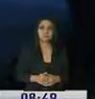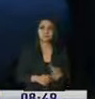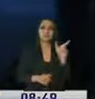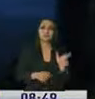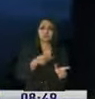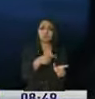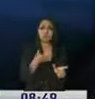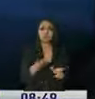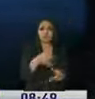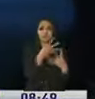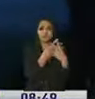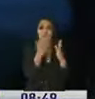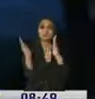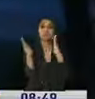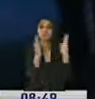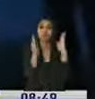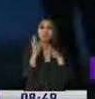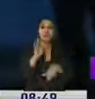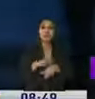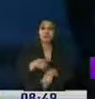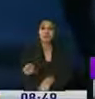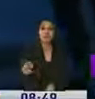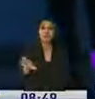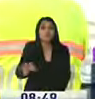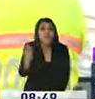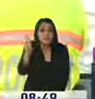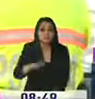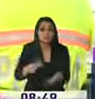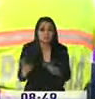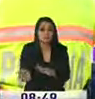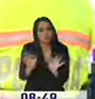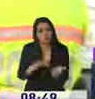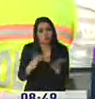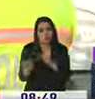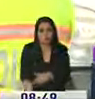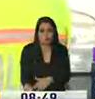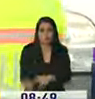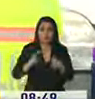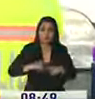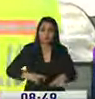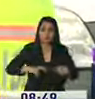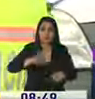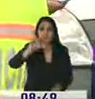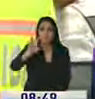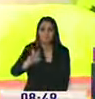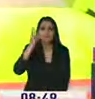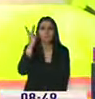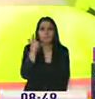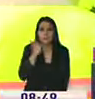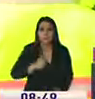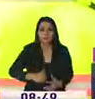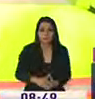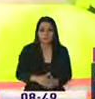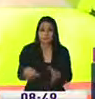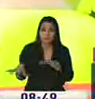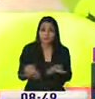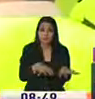cuenta con prisión preventiva por el presunto delito de femicidio. La instrucción fiscal durará 30 días. Entre las diligencias señaladas,